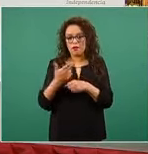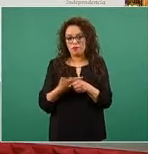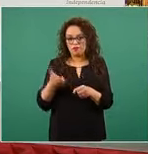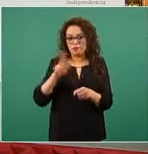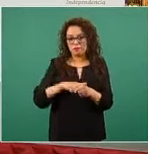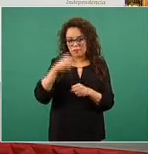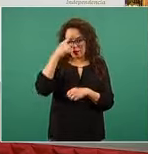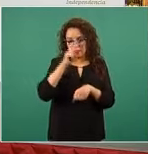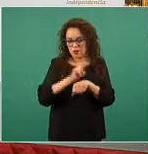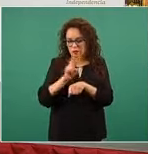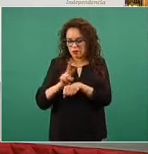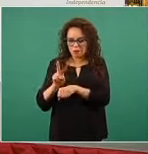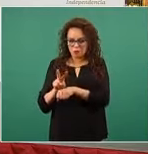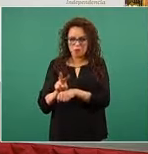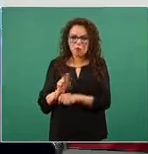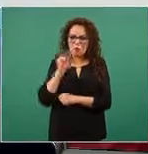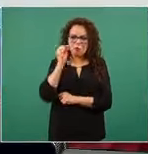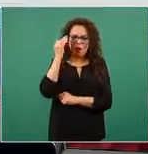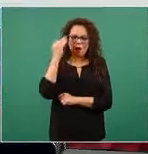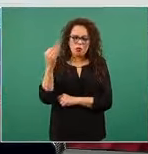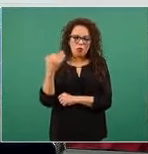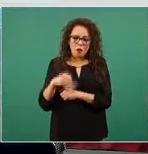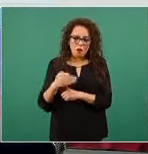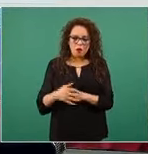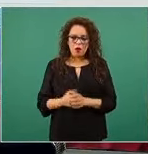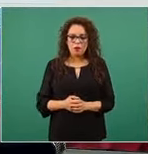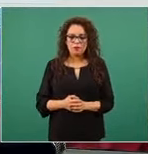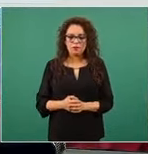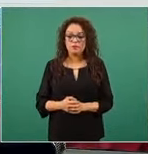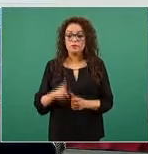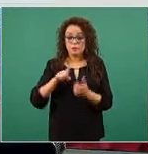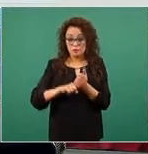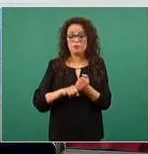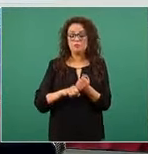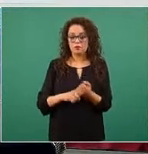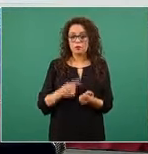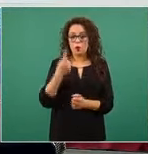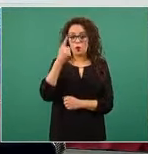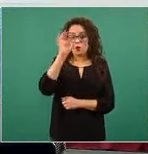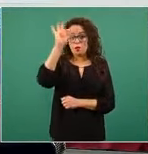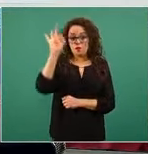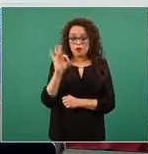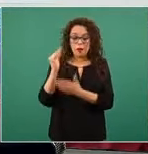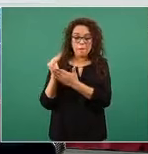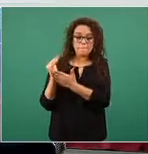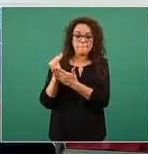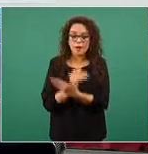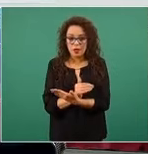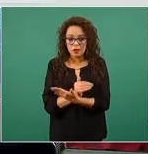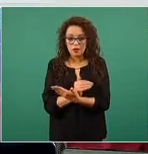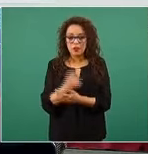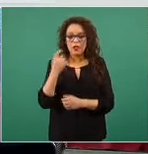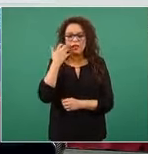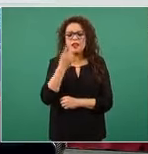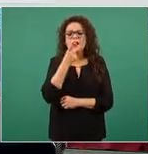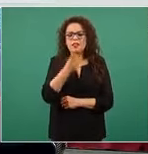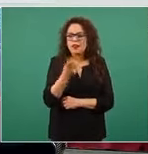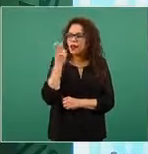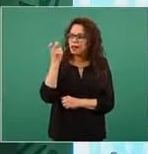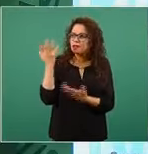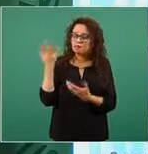de algunas personas y es menos del 1% quienes han estado en esa circunstancia. ¿Qué demuestra esto?